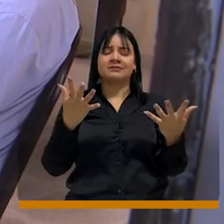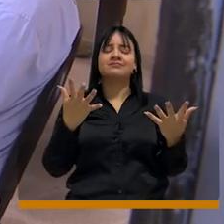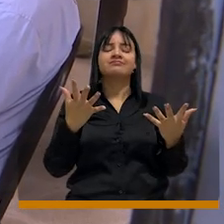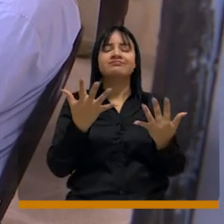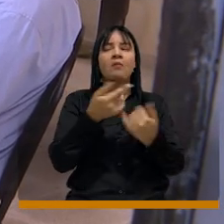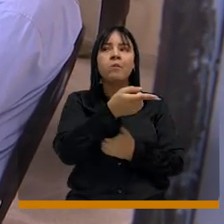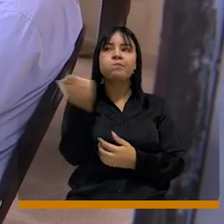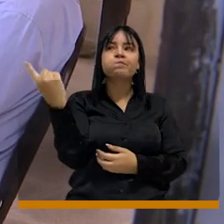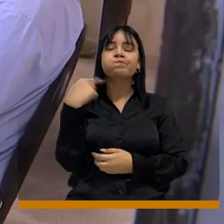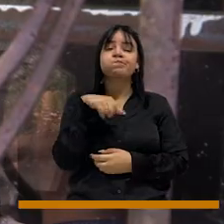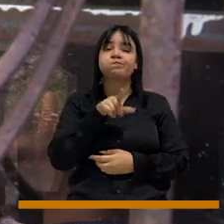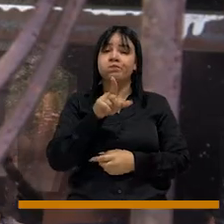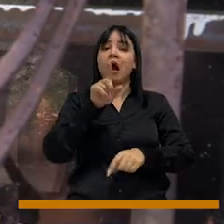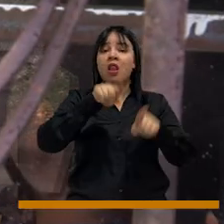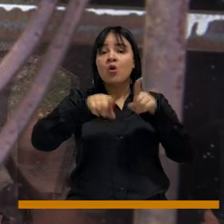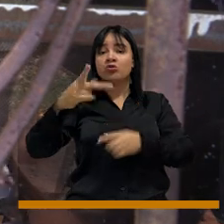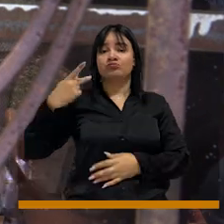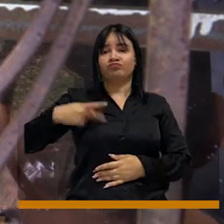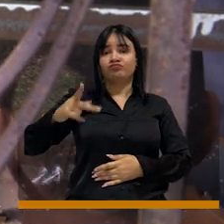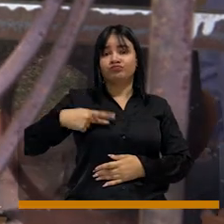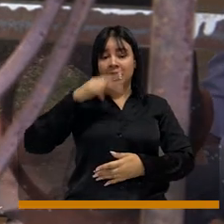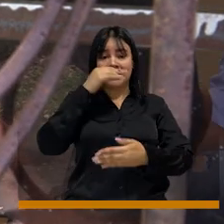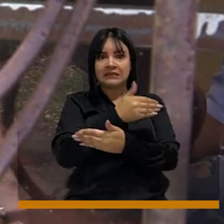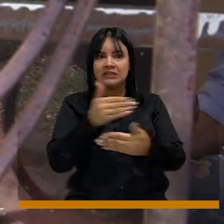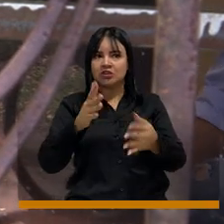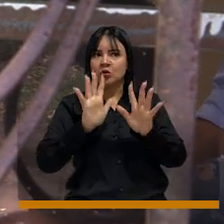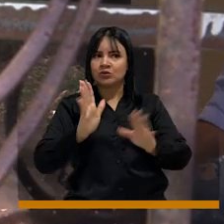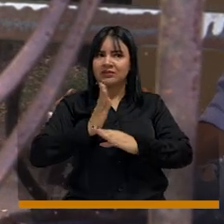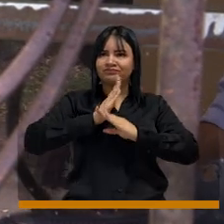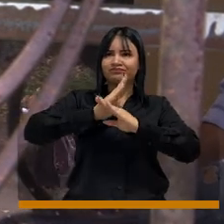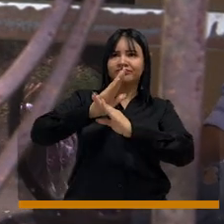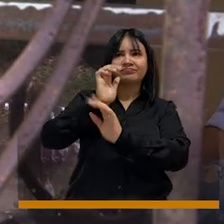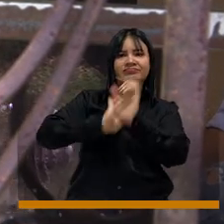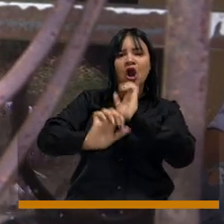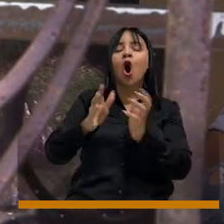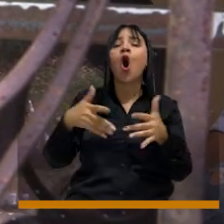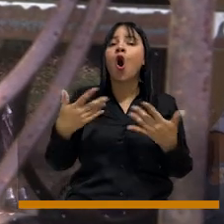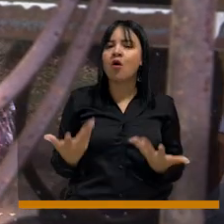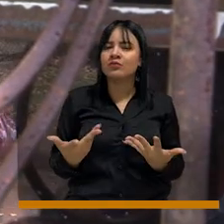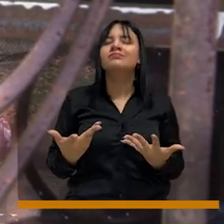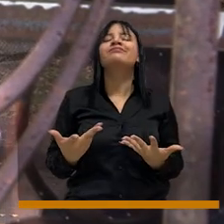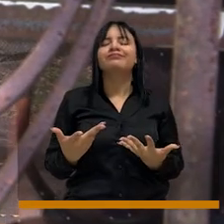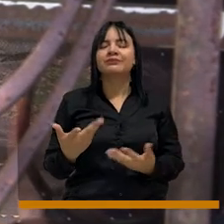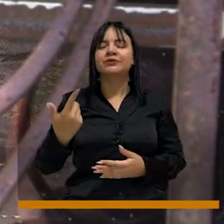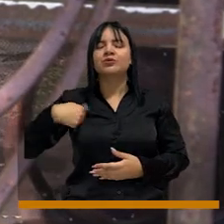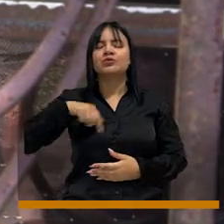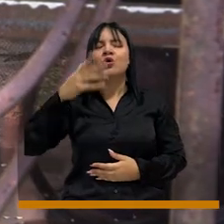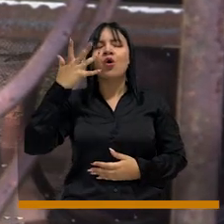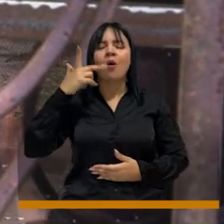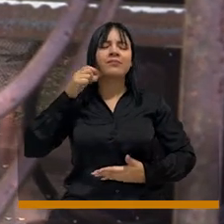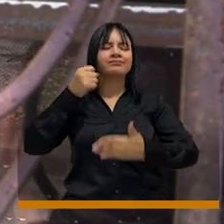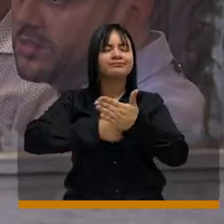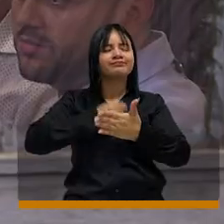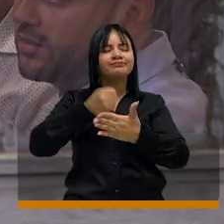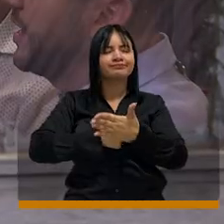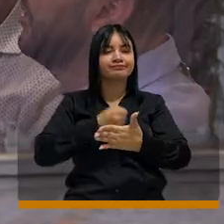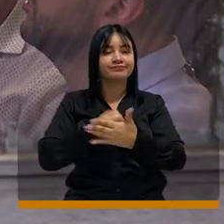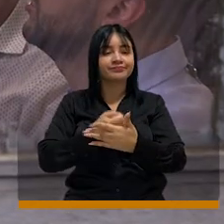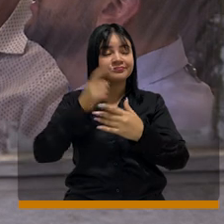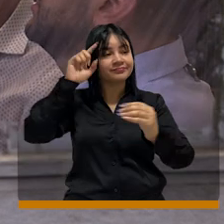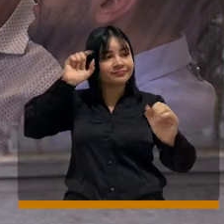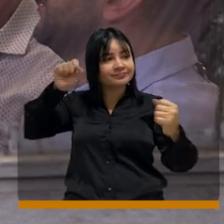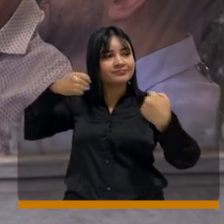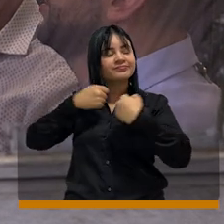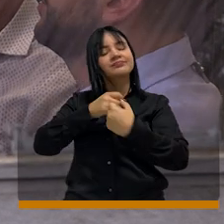afectaciones estamos viendo a nivel de explotación sexual y comercial por eso nosotros venimos todos los días confirmando este trabajo